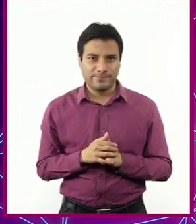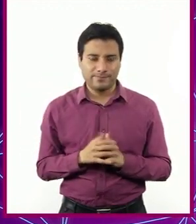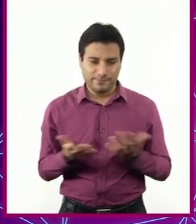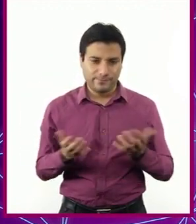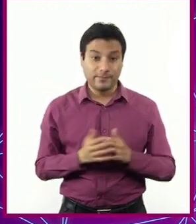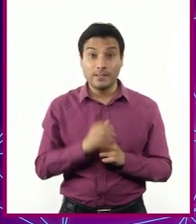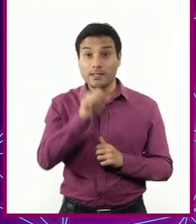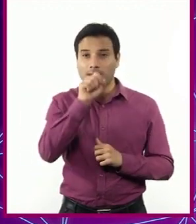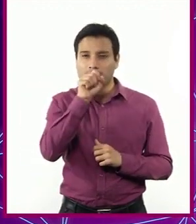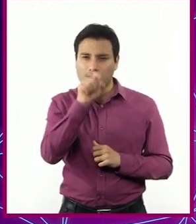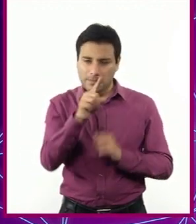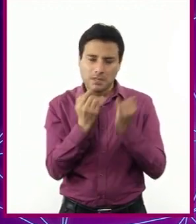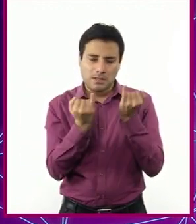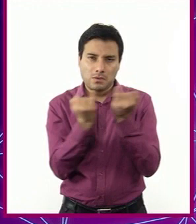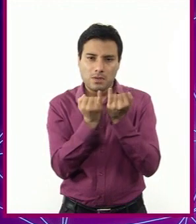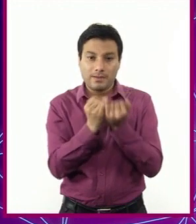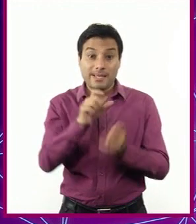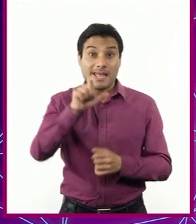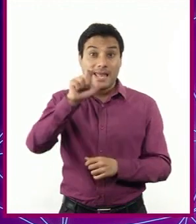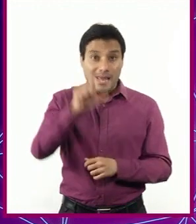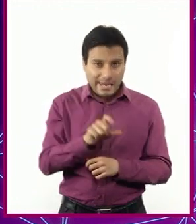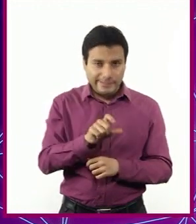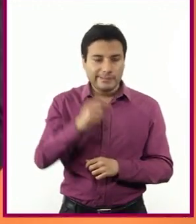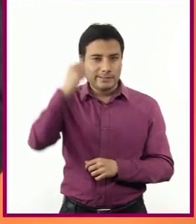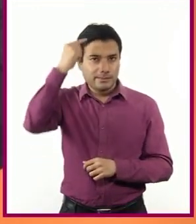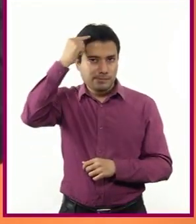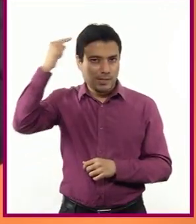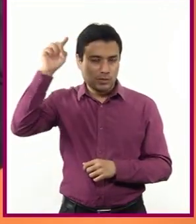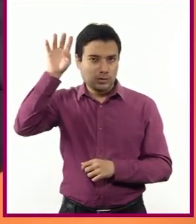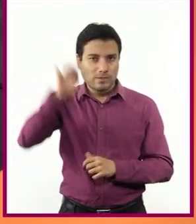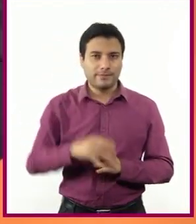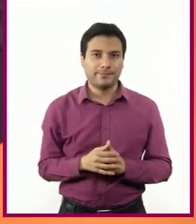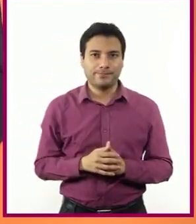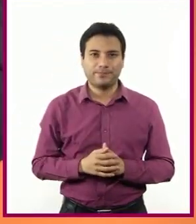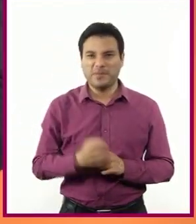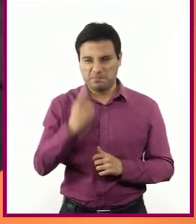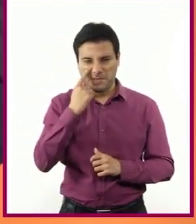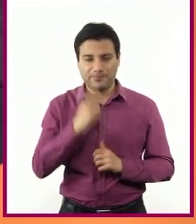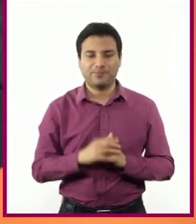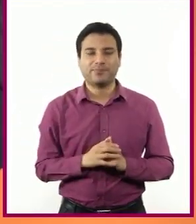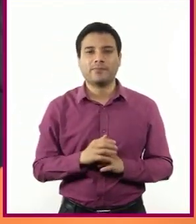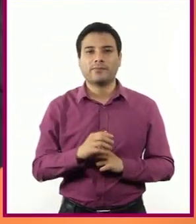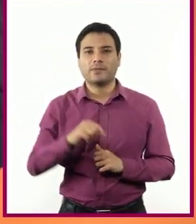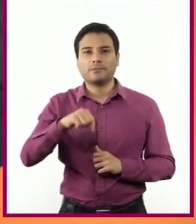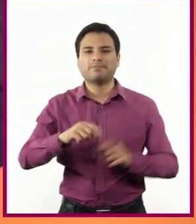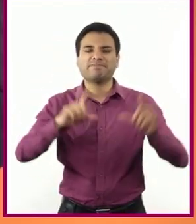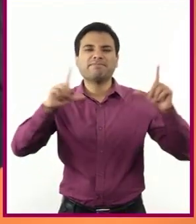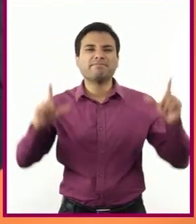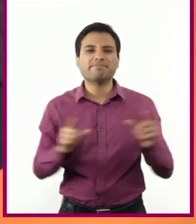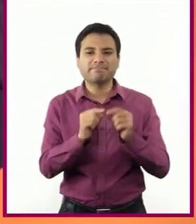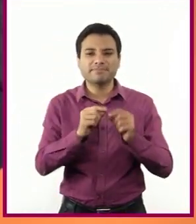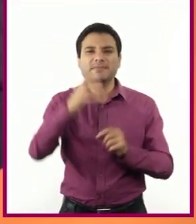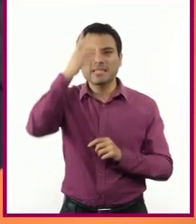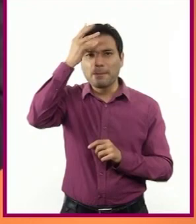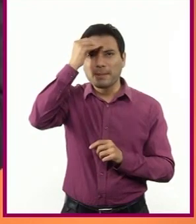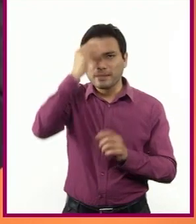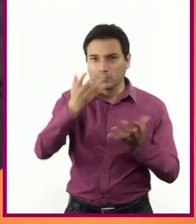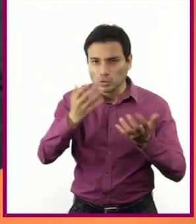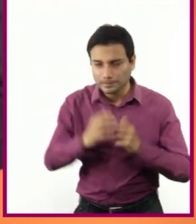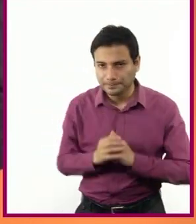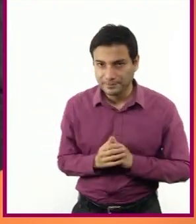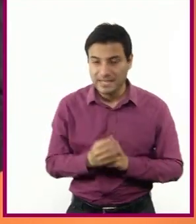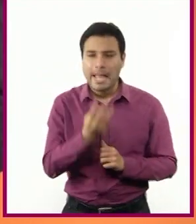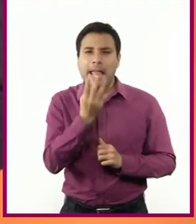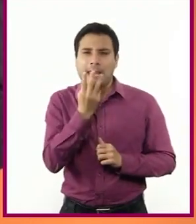igual a x a la 19 negativo. Realicemos una recapitulación. Hemos examinado 3